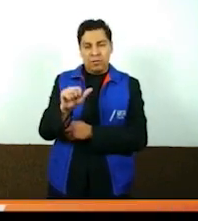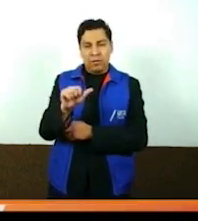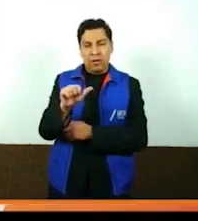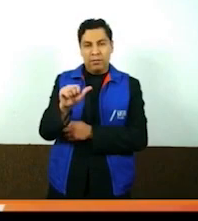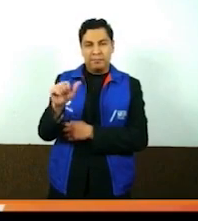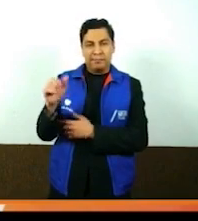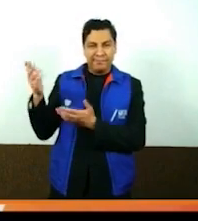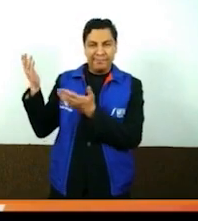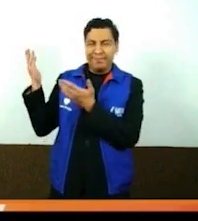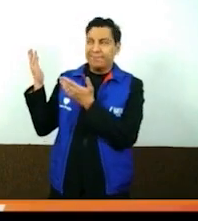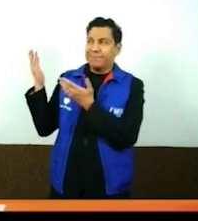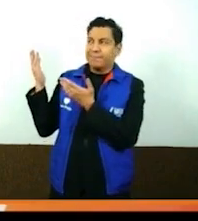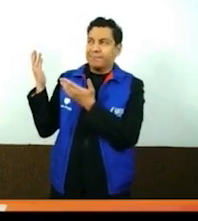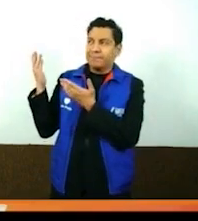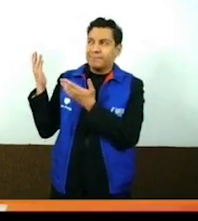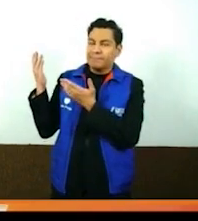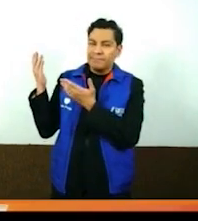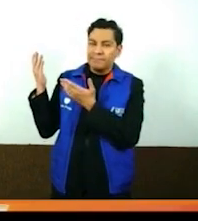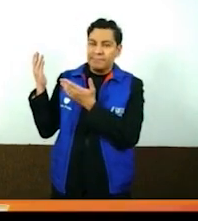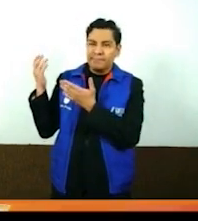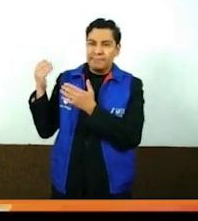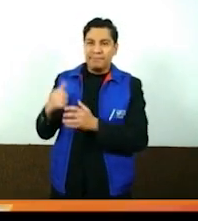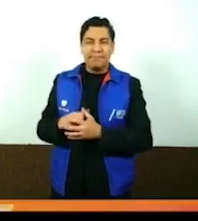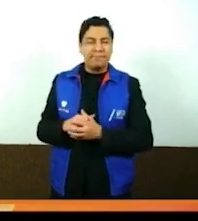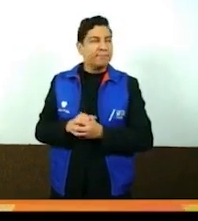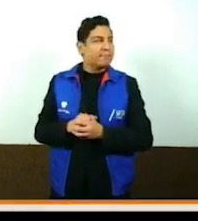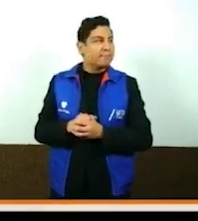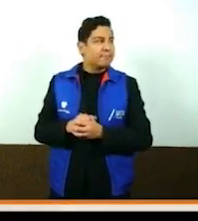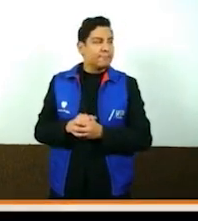Claudia Gabriela Rosales Ramírez,